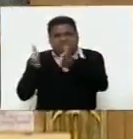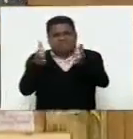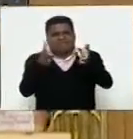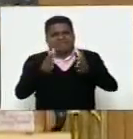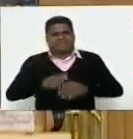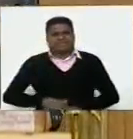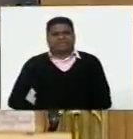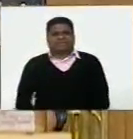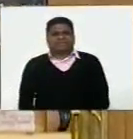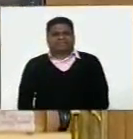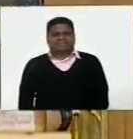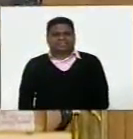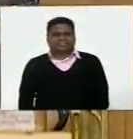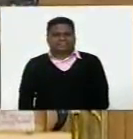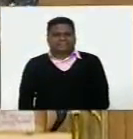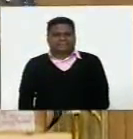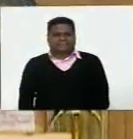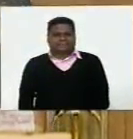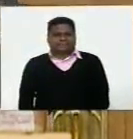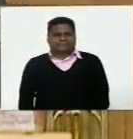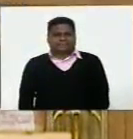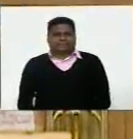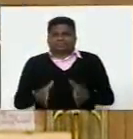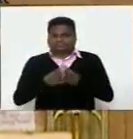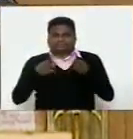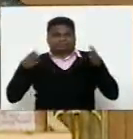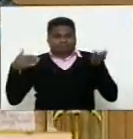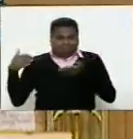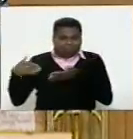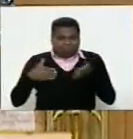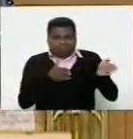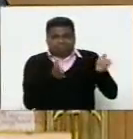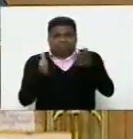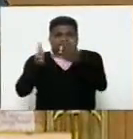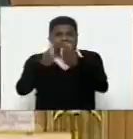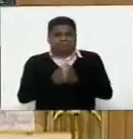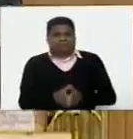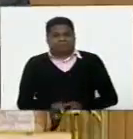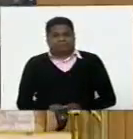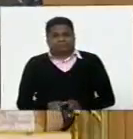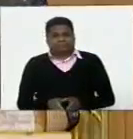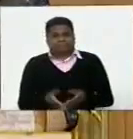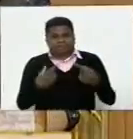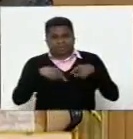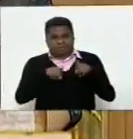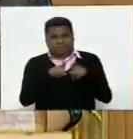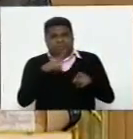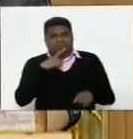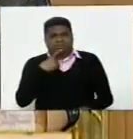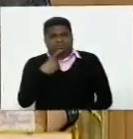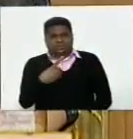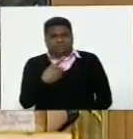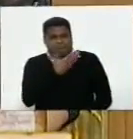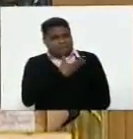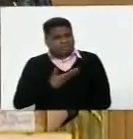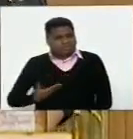brecha, abriendo las grandes alamedas, como decía el presidente Mártir.